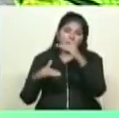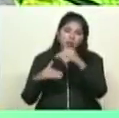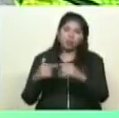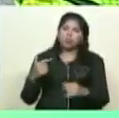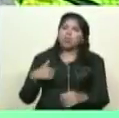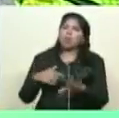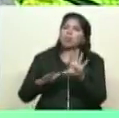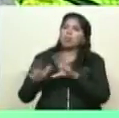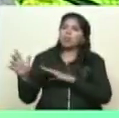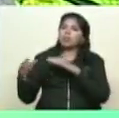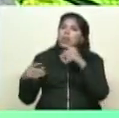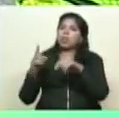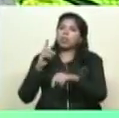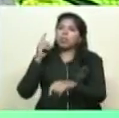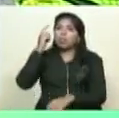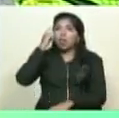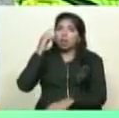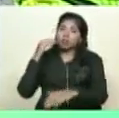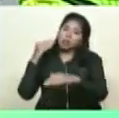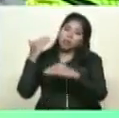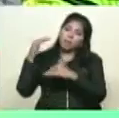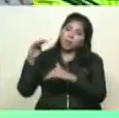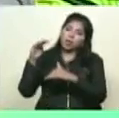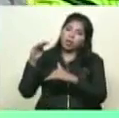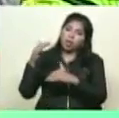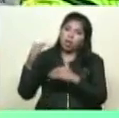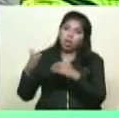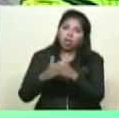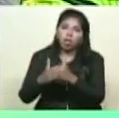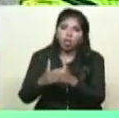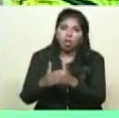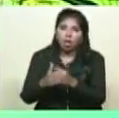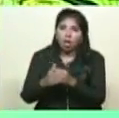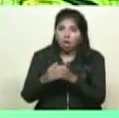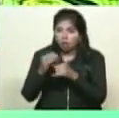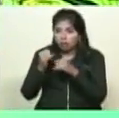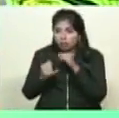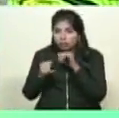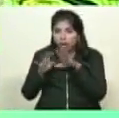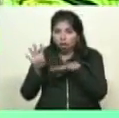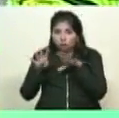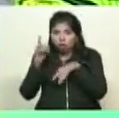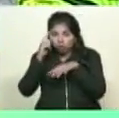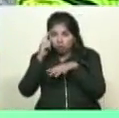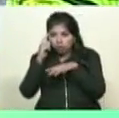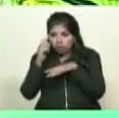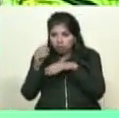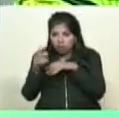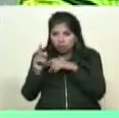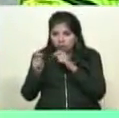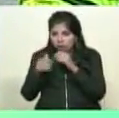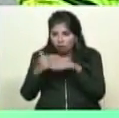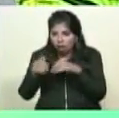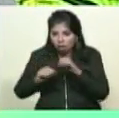de 15 días, y llegan los 15 días y hacen la tarea el último día. No digo ustedes, no.